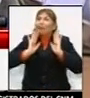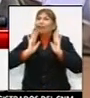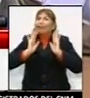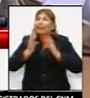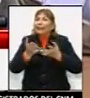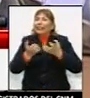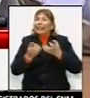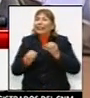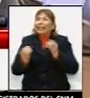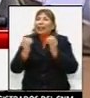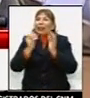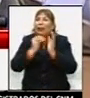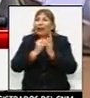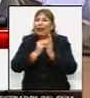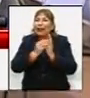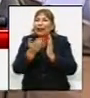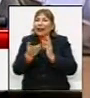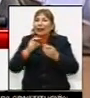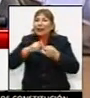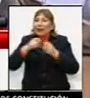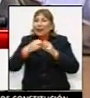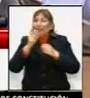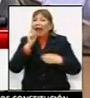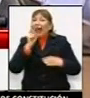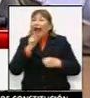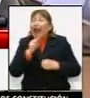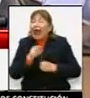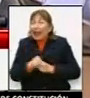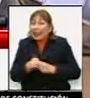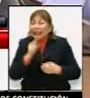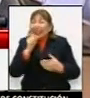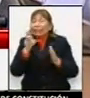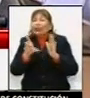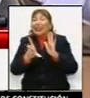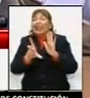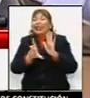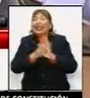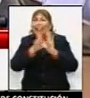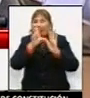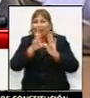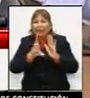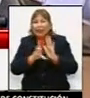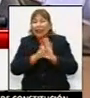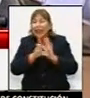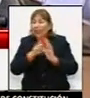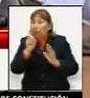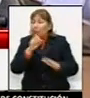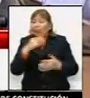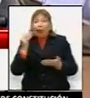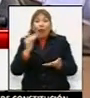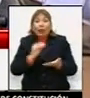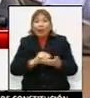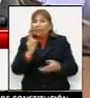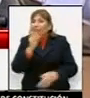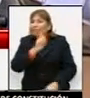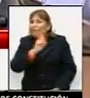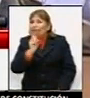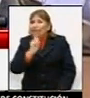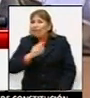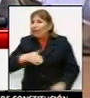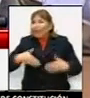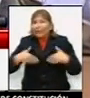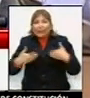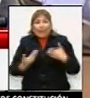ahí viene el otro problema, el detalle que debe ir en una ley. Y nuevamente, no se puede, sino en